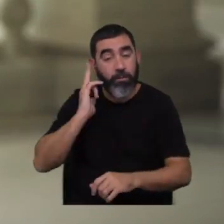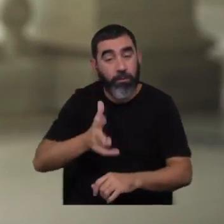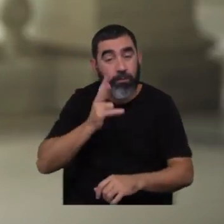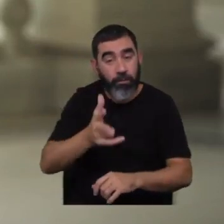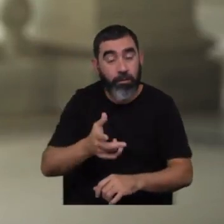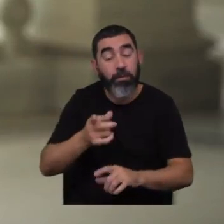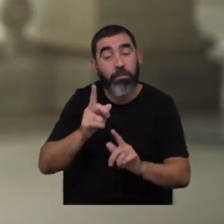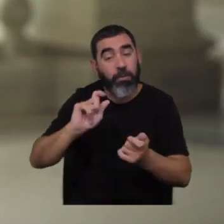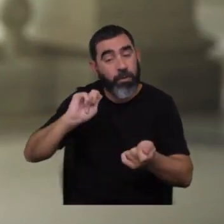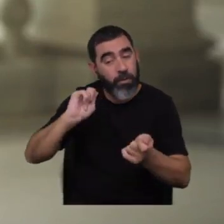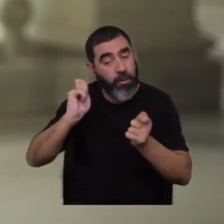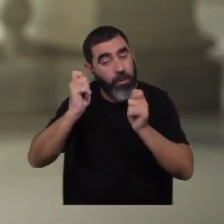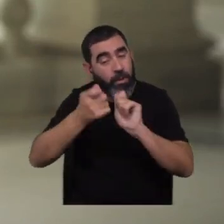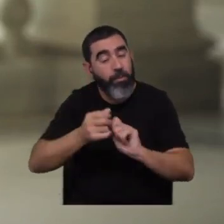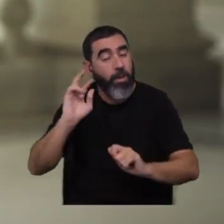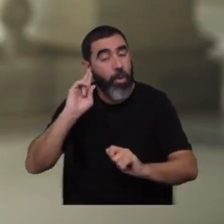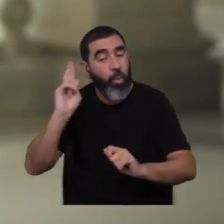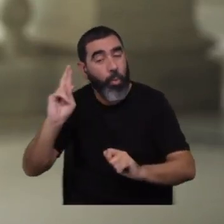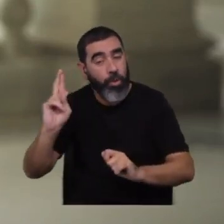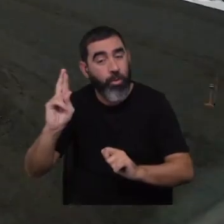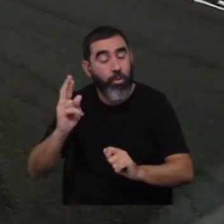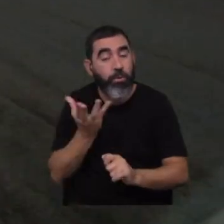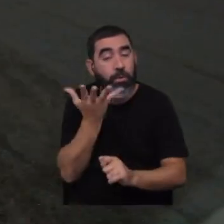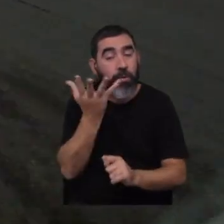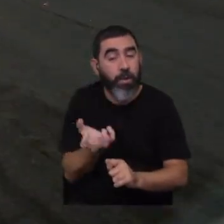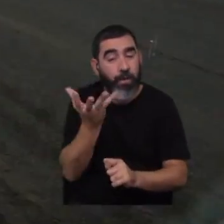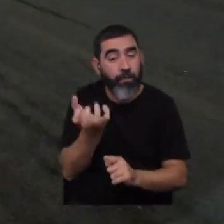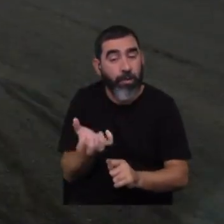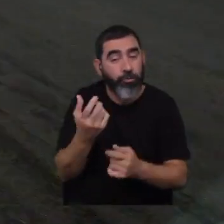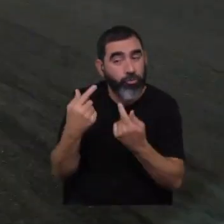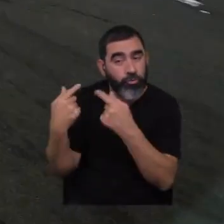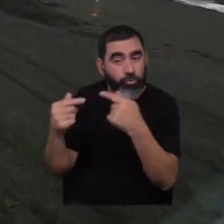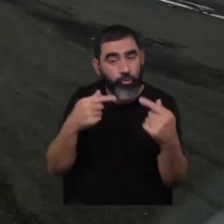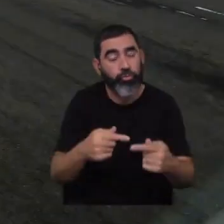con ello una gran incidencia de ruido antrópico en las grabaciones.